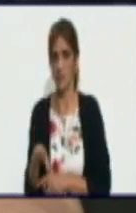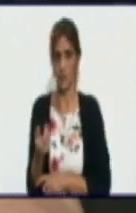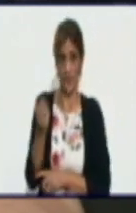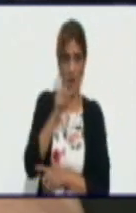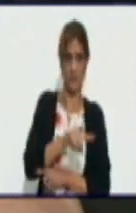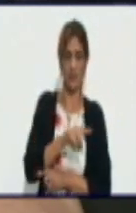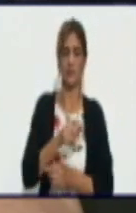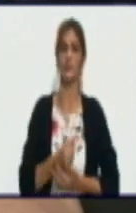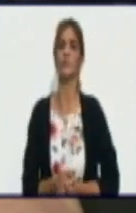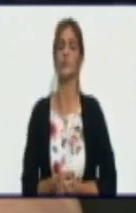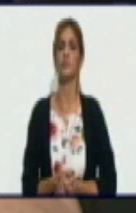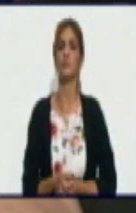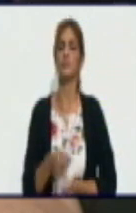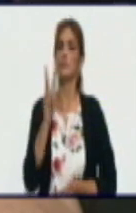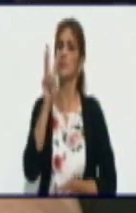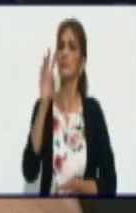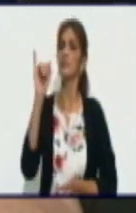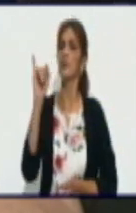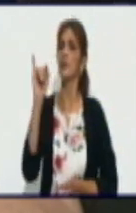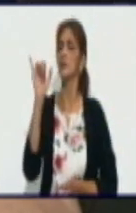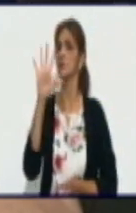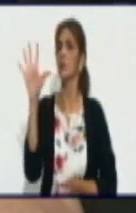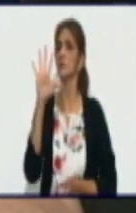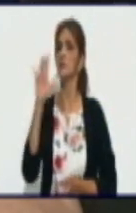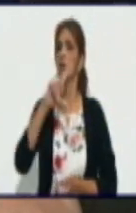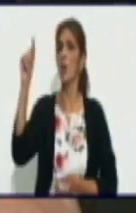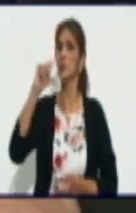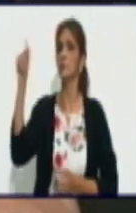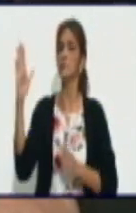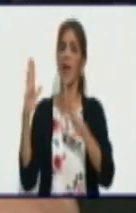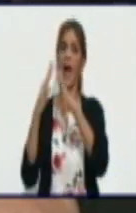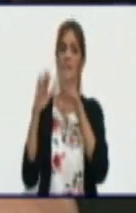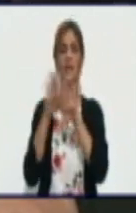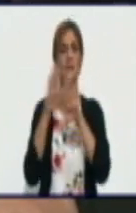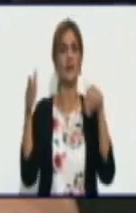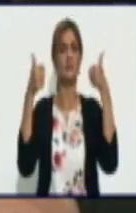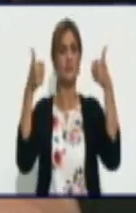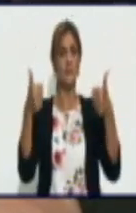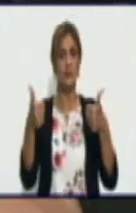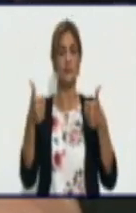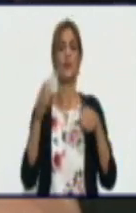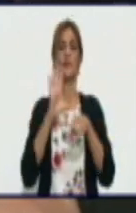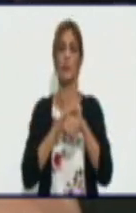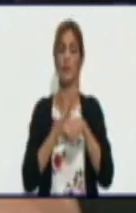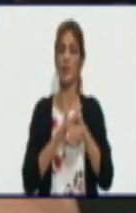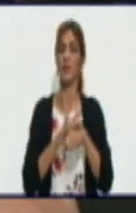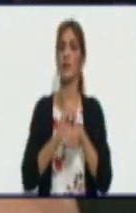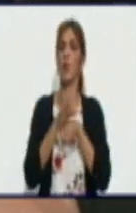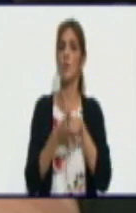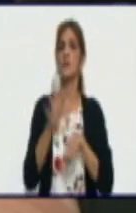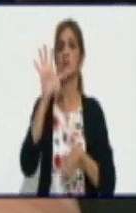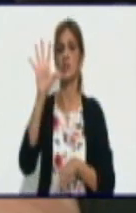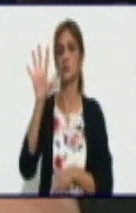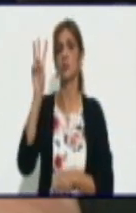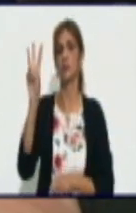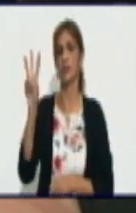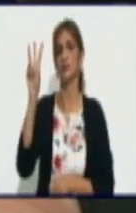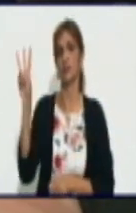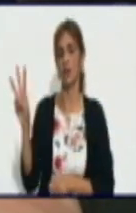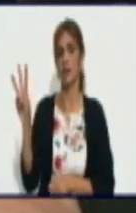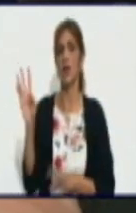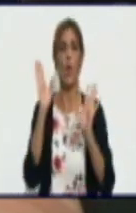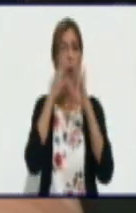dieron 355 altas y ya recuperados tenemos 4.533. No tenemos pacientes graves